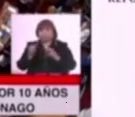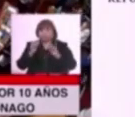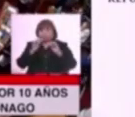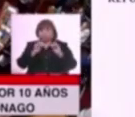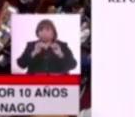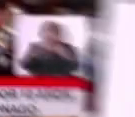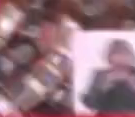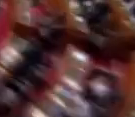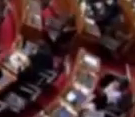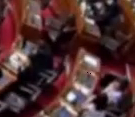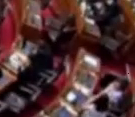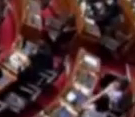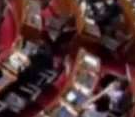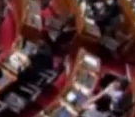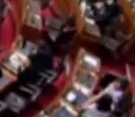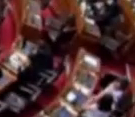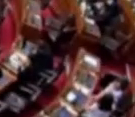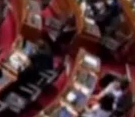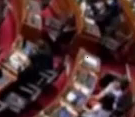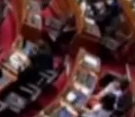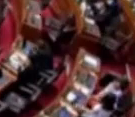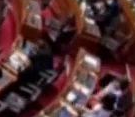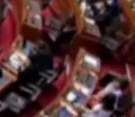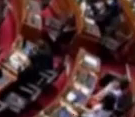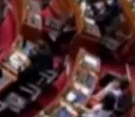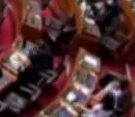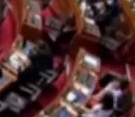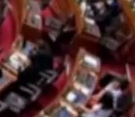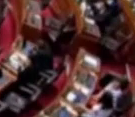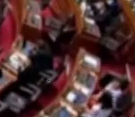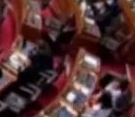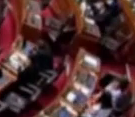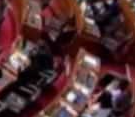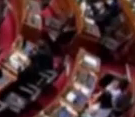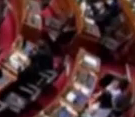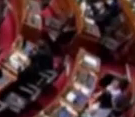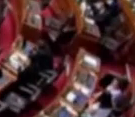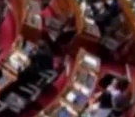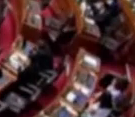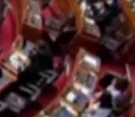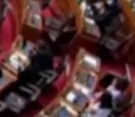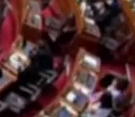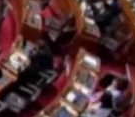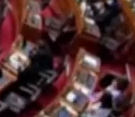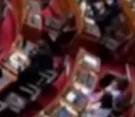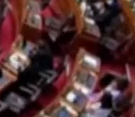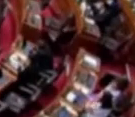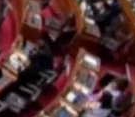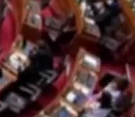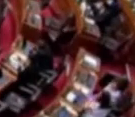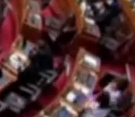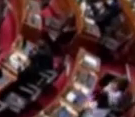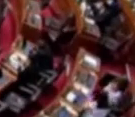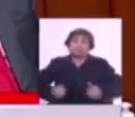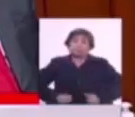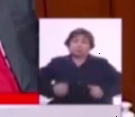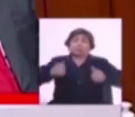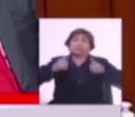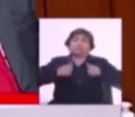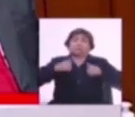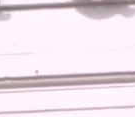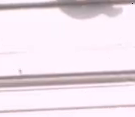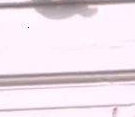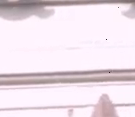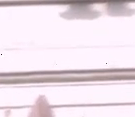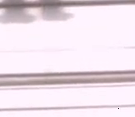detenido por la ciudadanía. Aquí la policía no lo ha capturado. Ha sido arresto ciudadano. Y